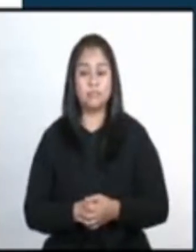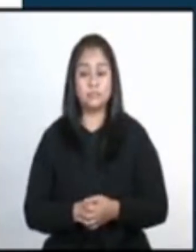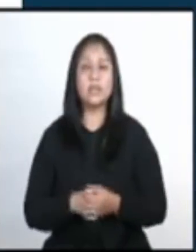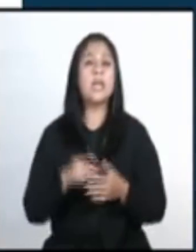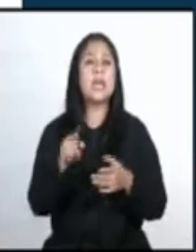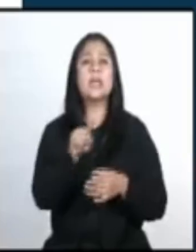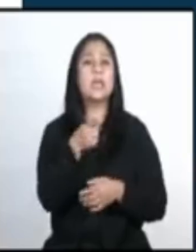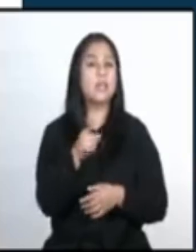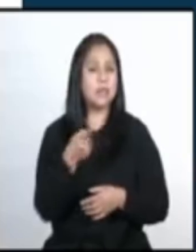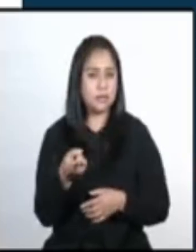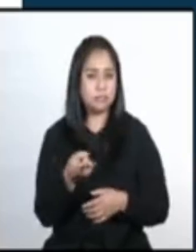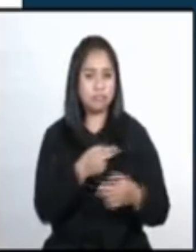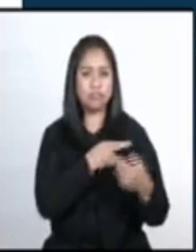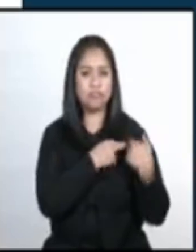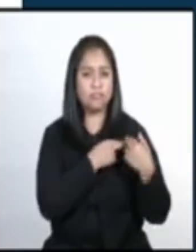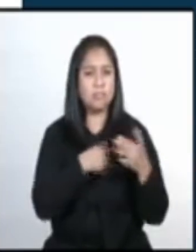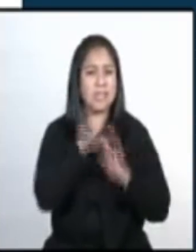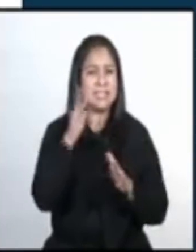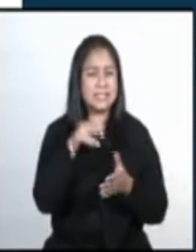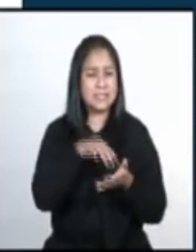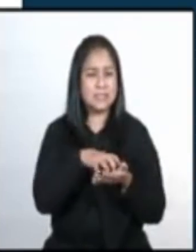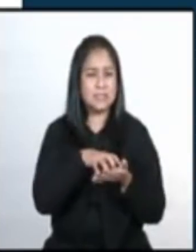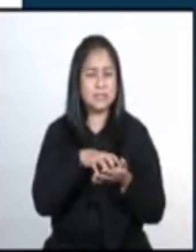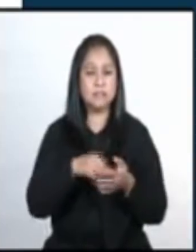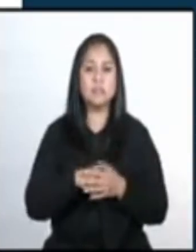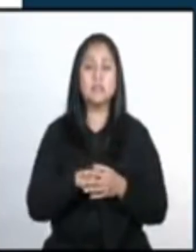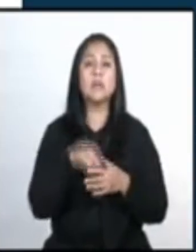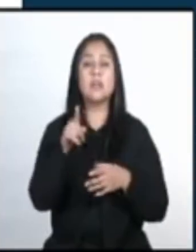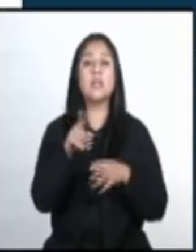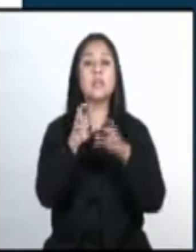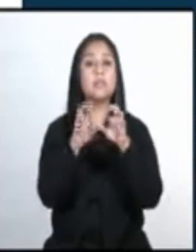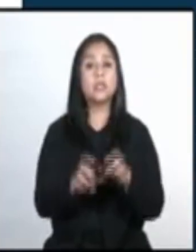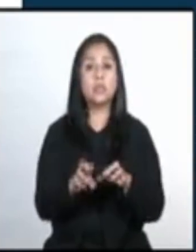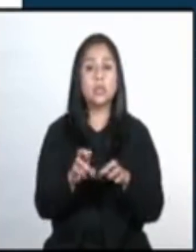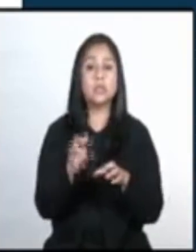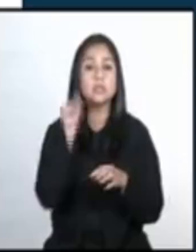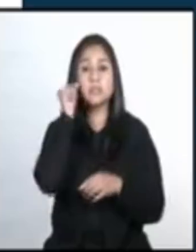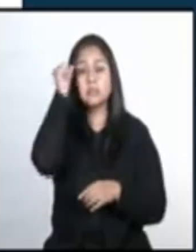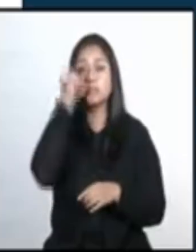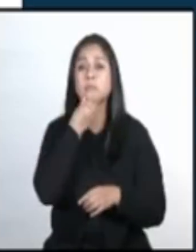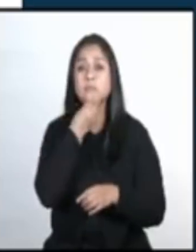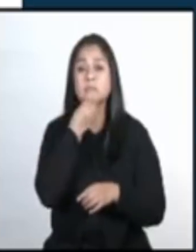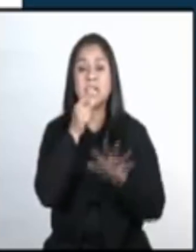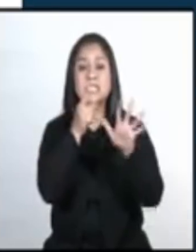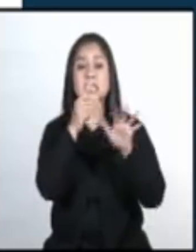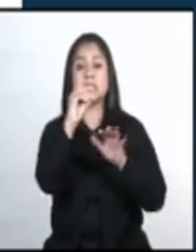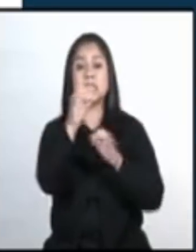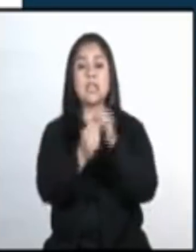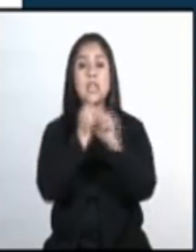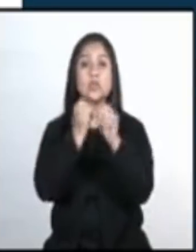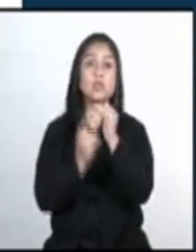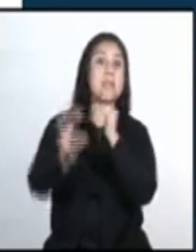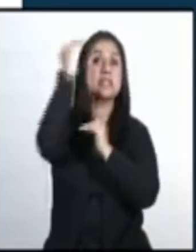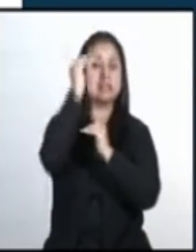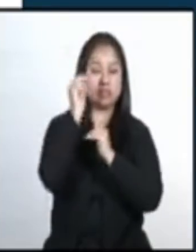¿Quiénes corren mayor riesgo? Pues lo corren la gente mayores de 60 años, porque como lo vemos en esta gráfica,